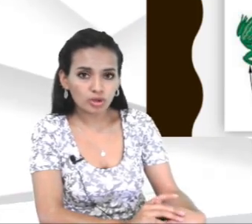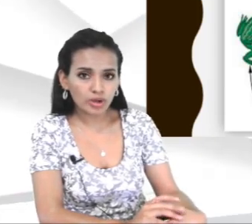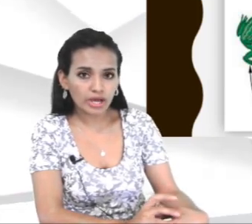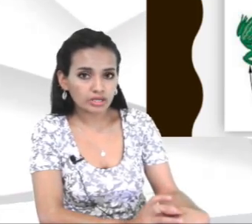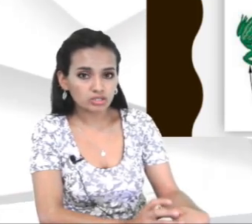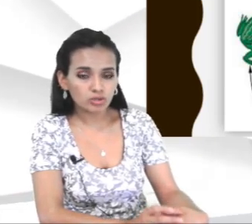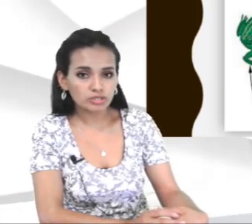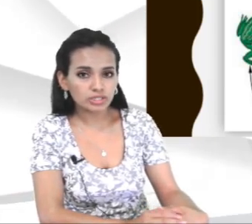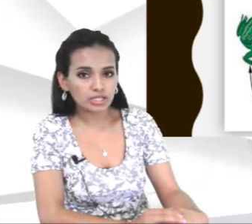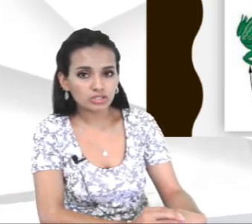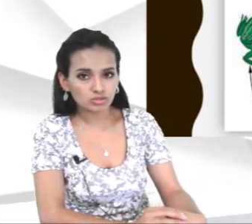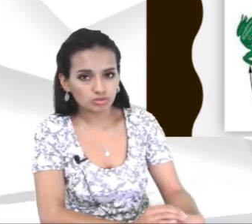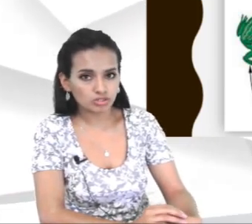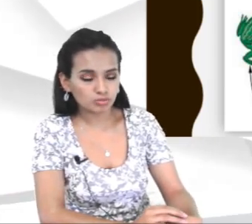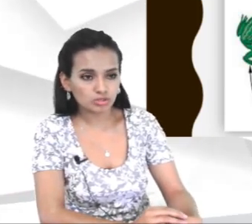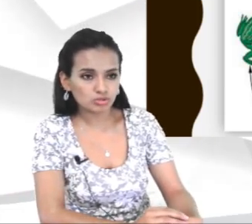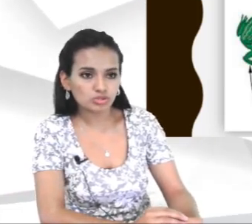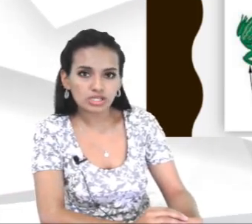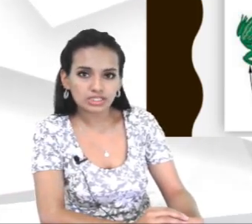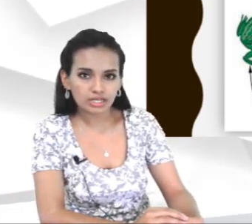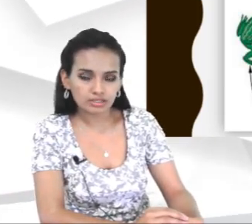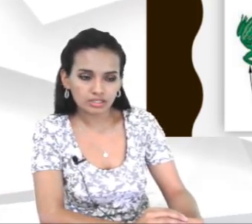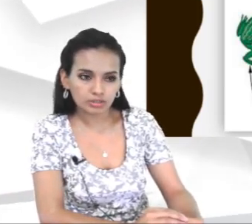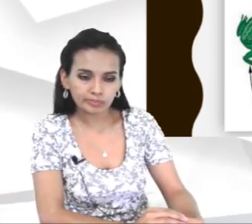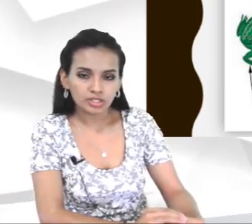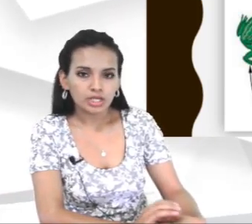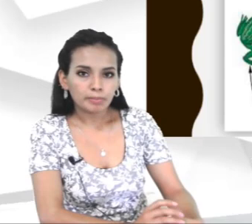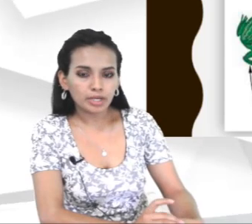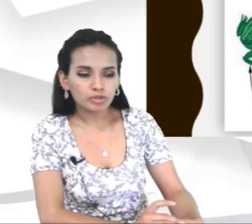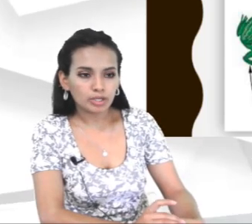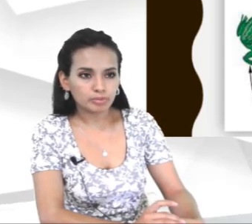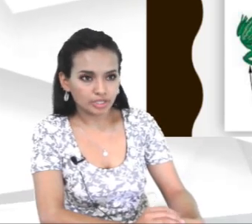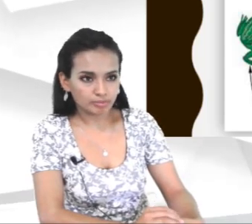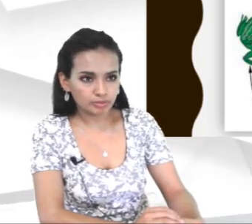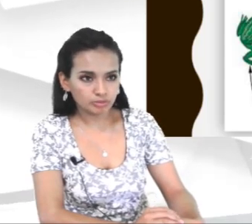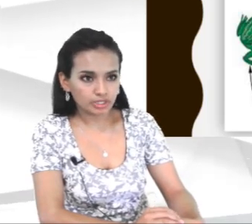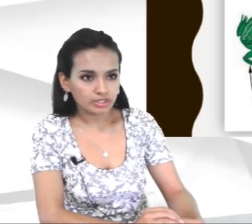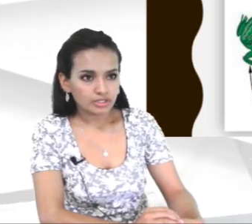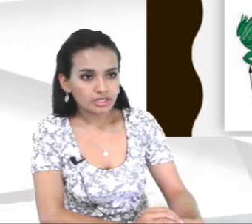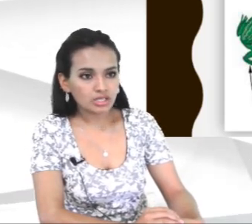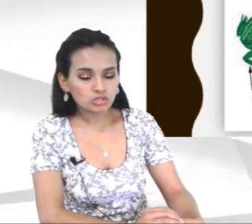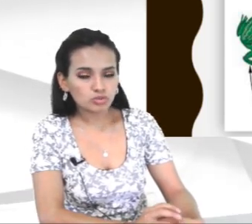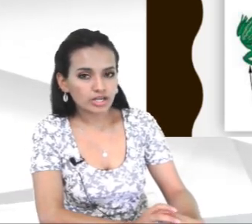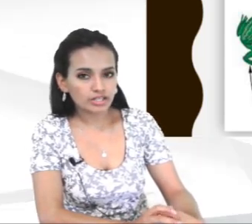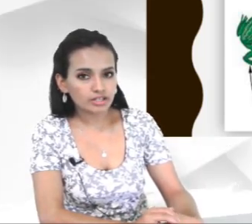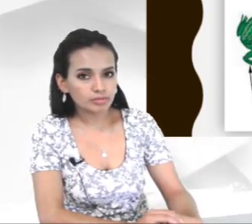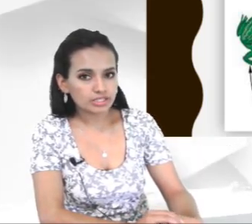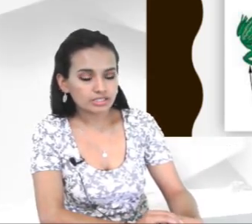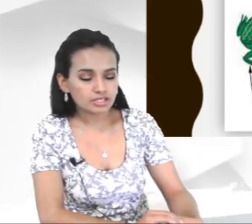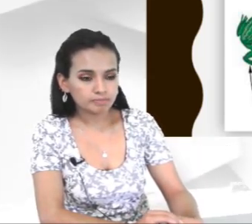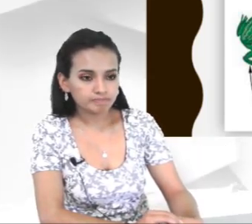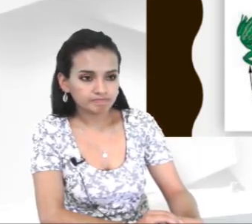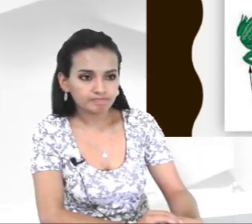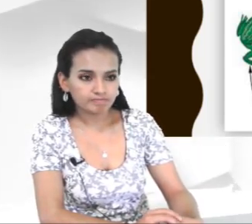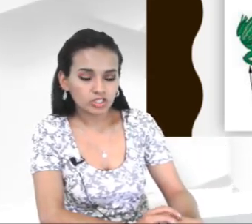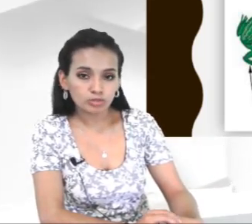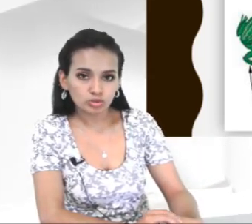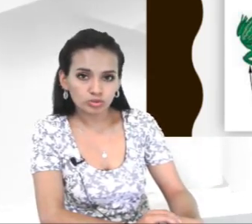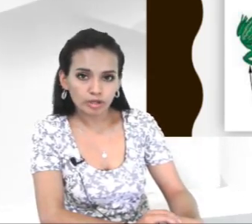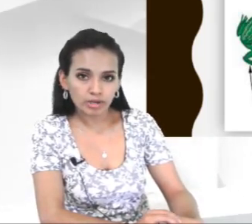sobre todo a retroalimentar estos conocimientos que ustedes ya adquirieron veamos la primera pregunta qué es una red alimenticia